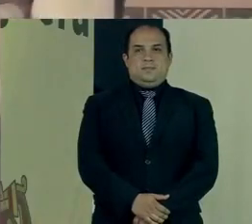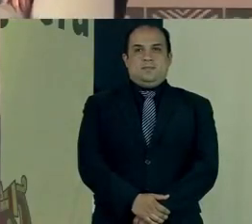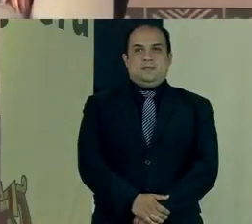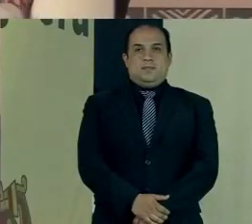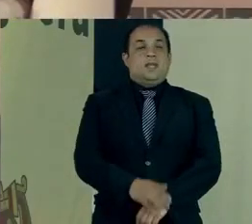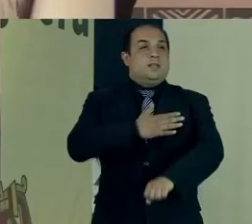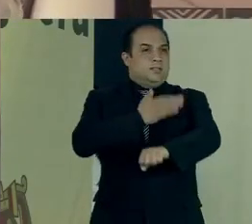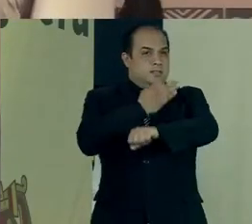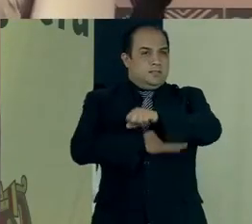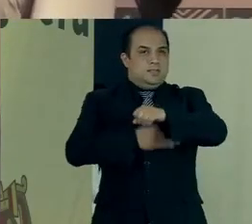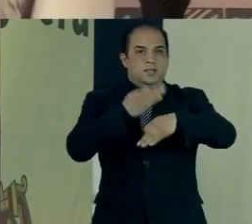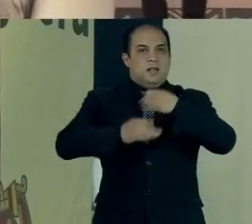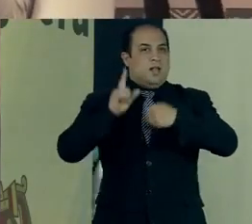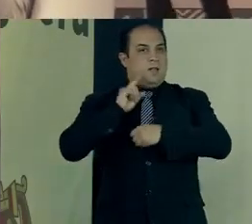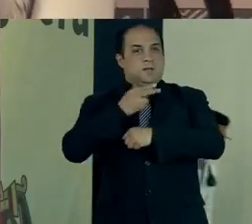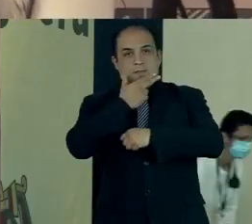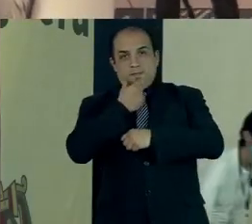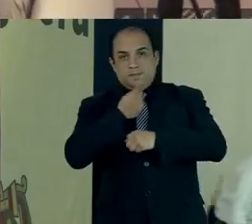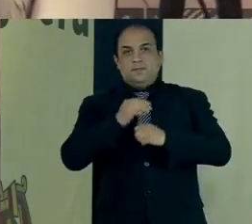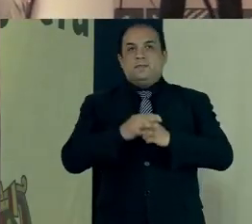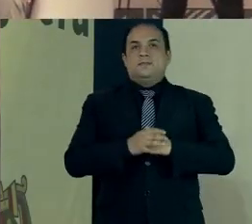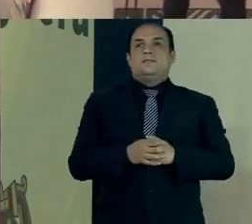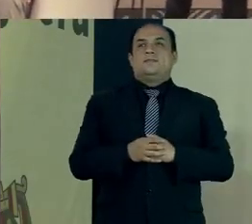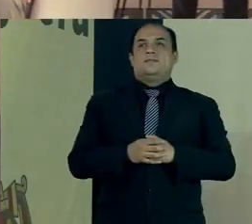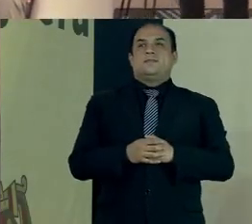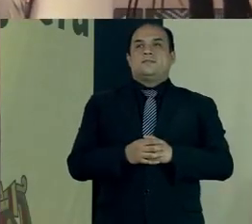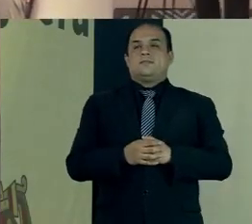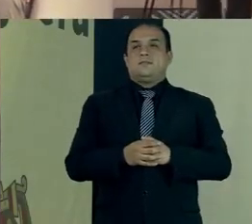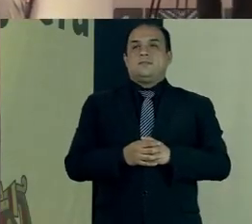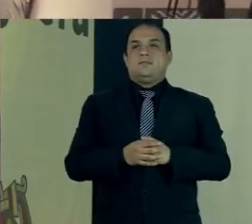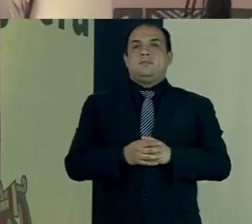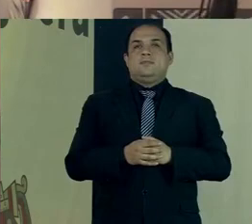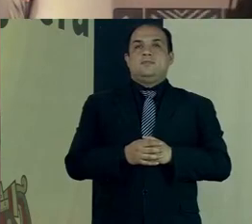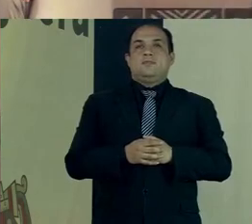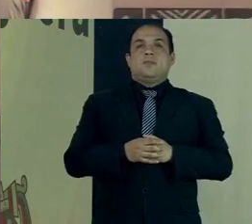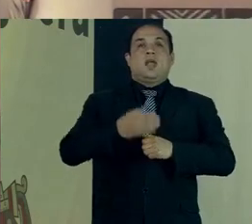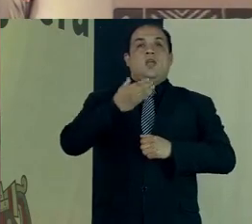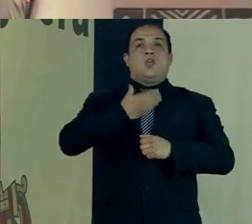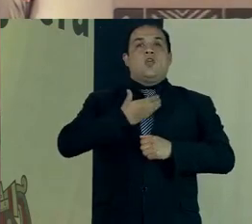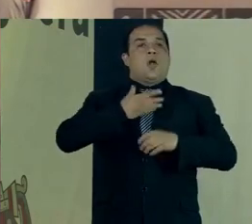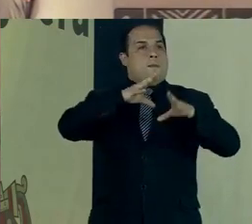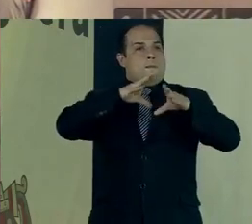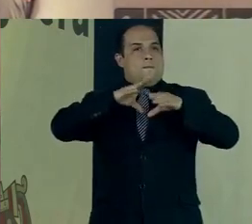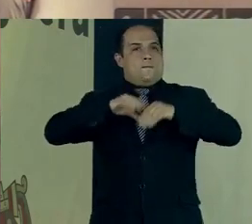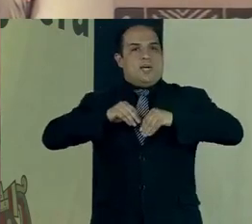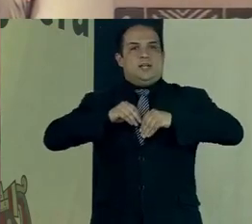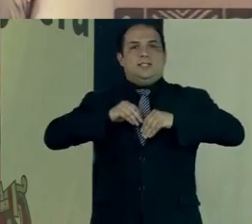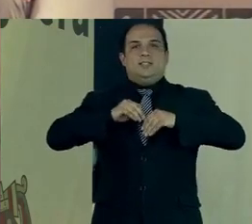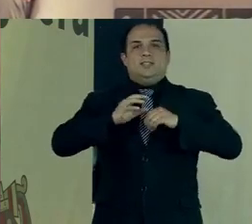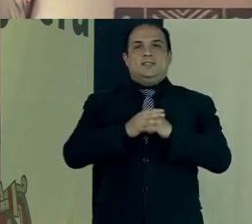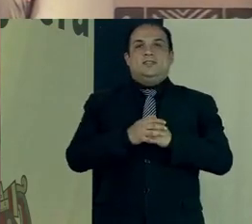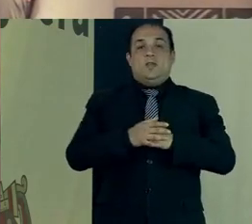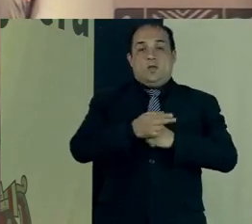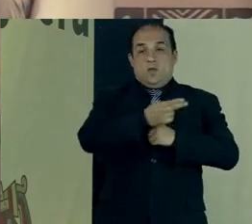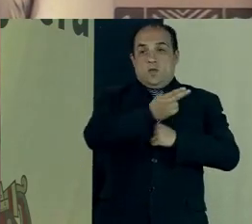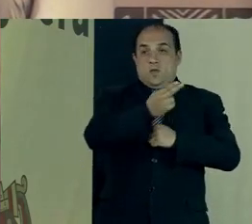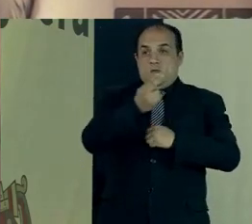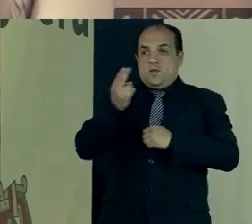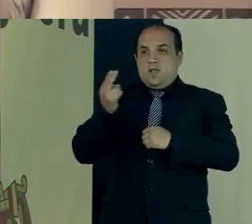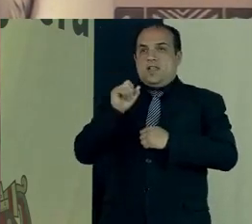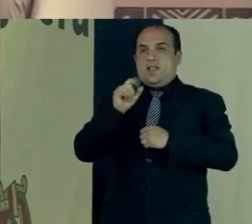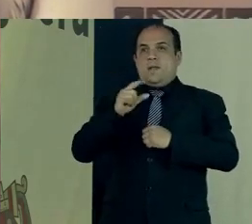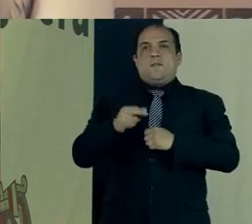buenas tardes a todos ya todas en un zócalo recuperado ustedes lo